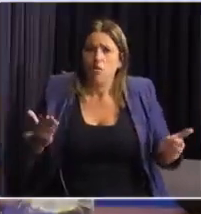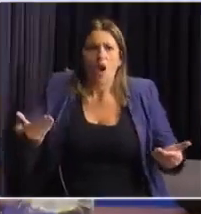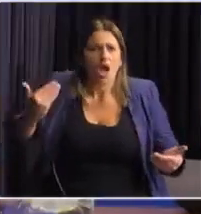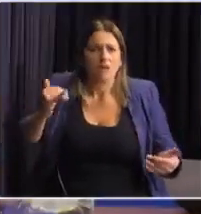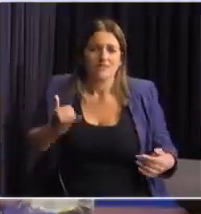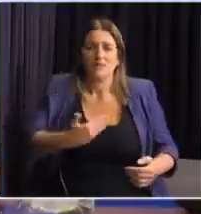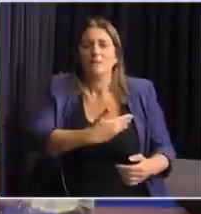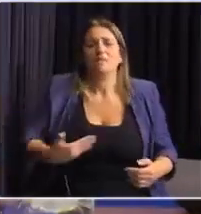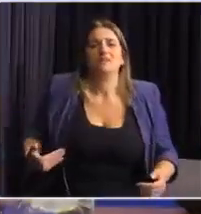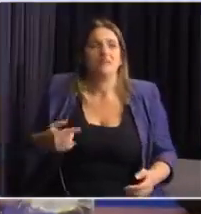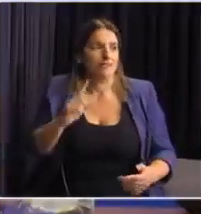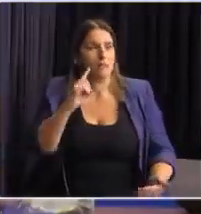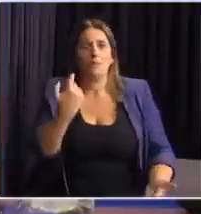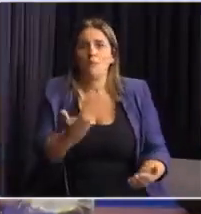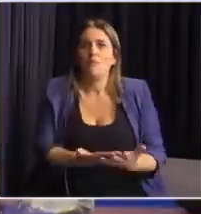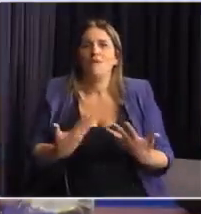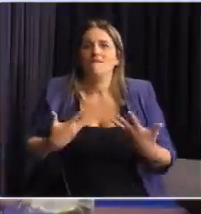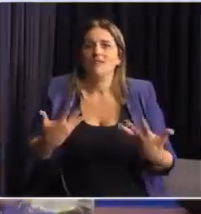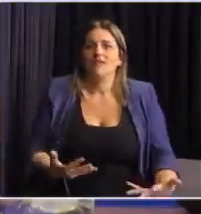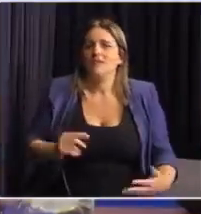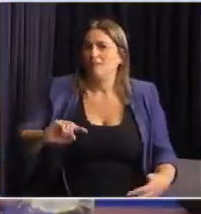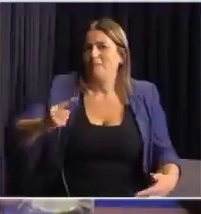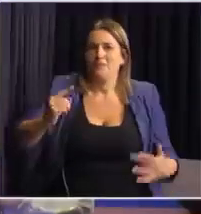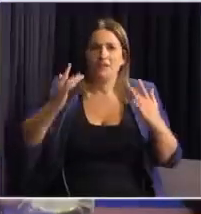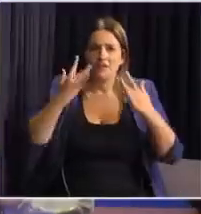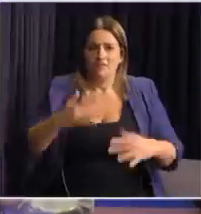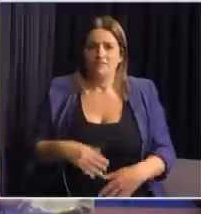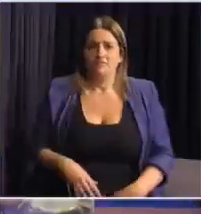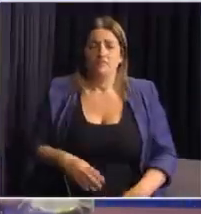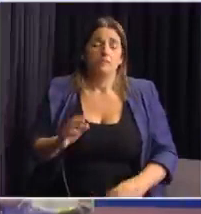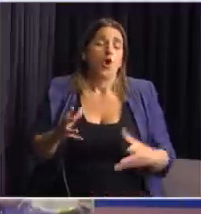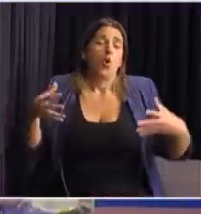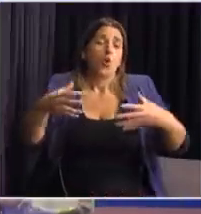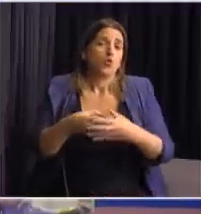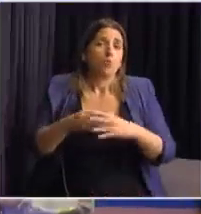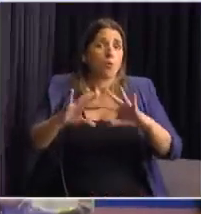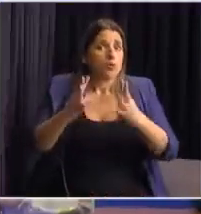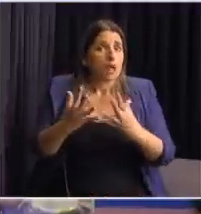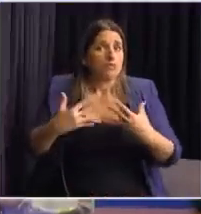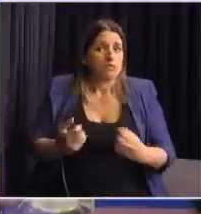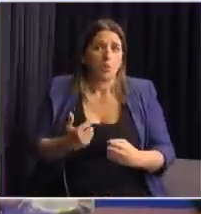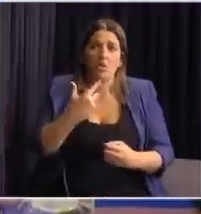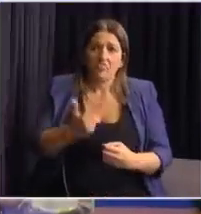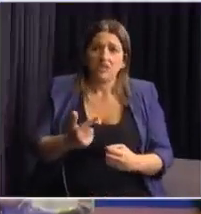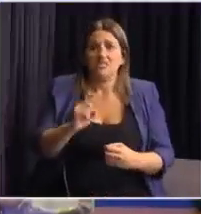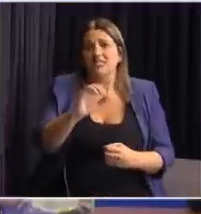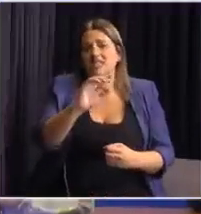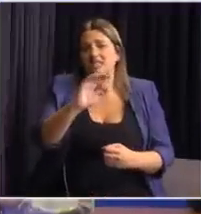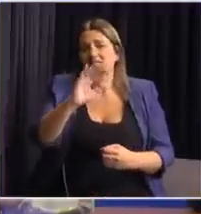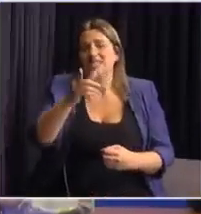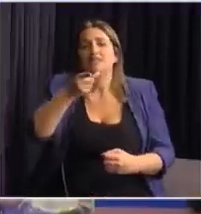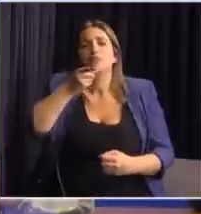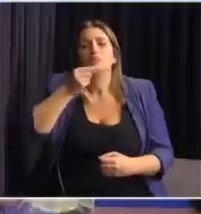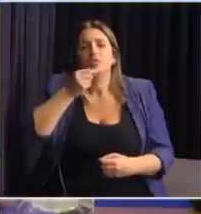del presidente, en el sentido de que no estaba en las prioridades de la OMS. En la OMS estaba interior, defensa y